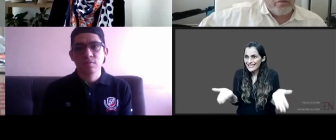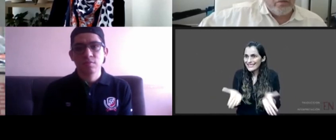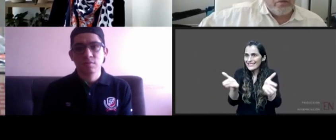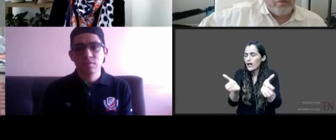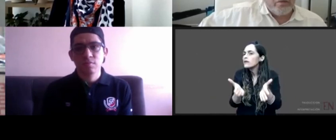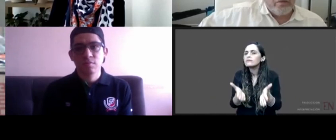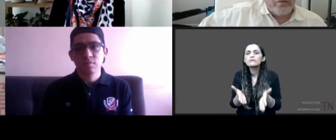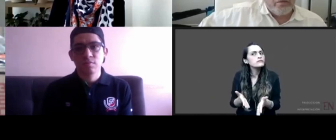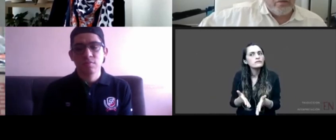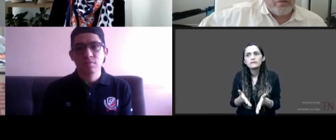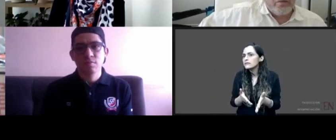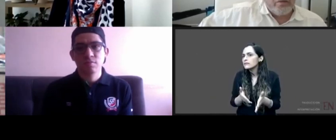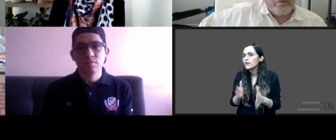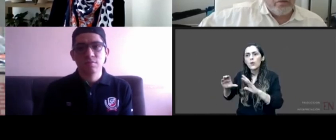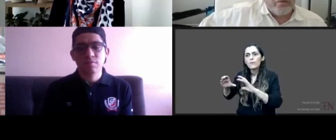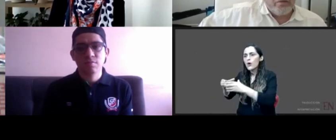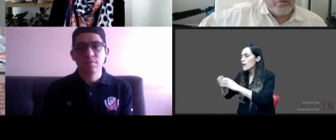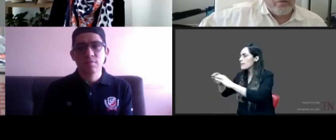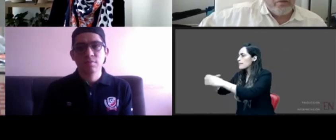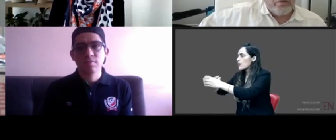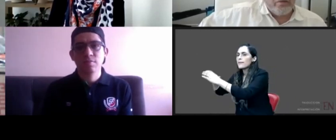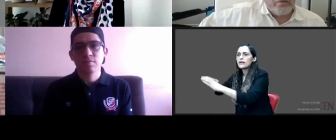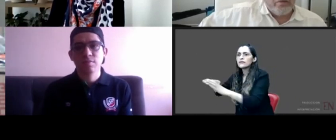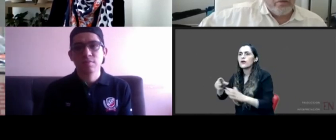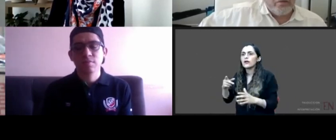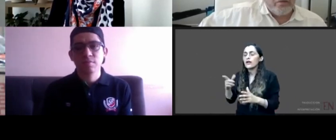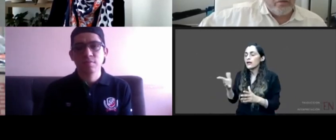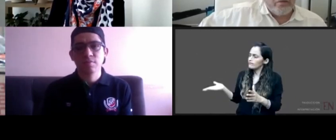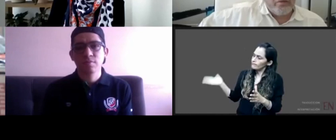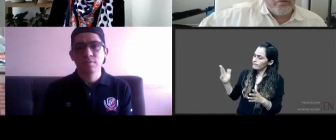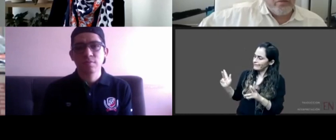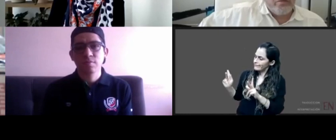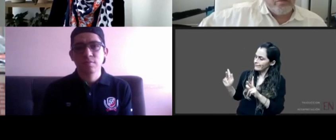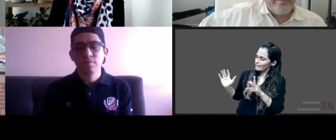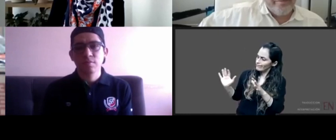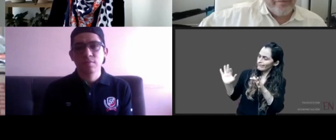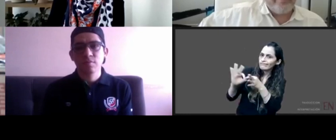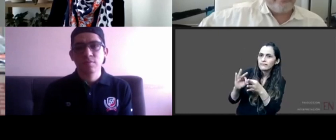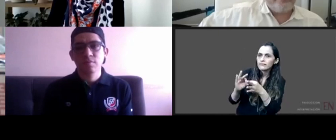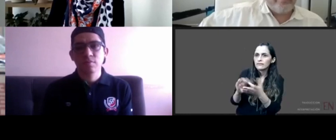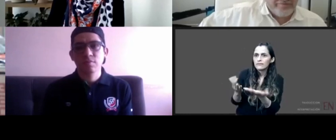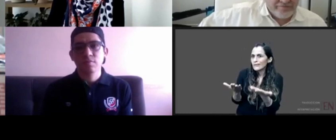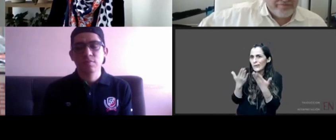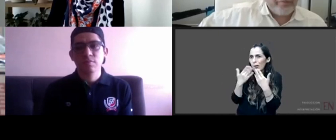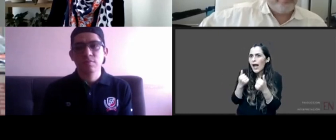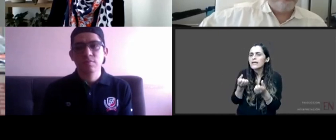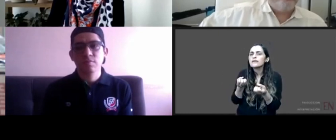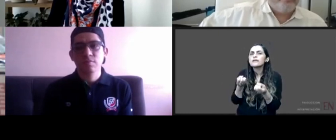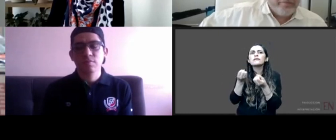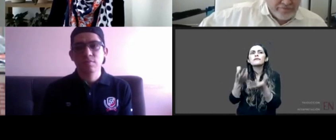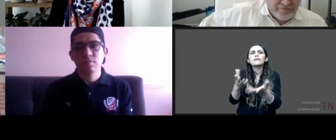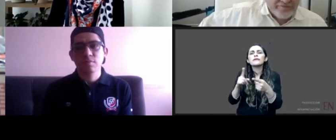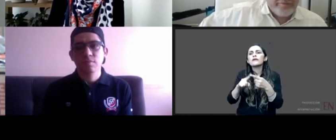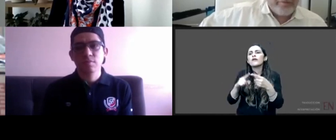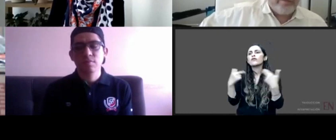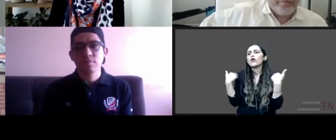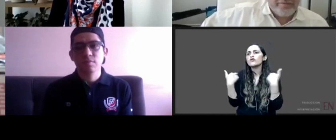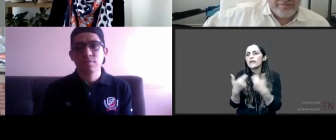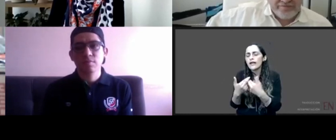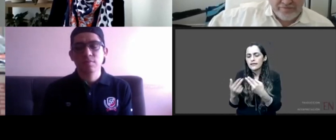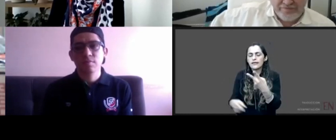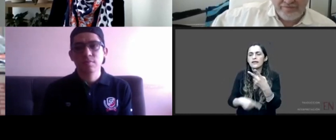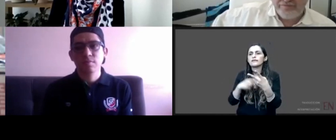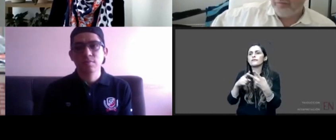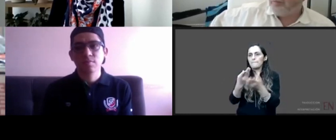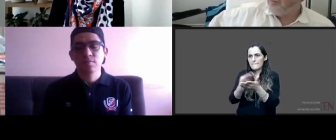esa población, como es el de docentes bilingües, libros en nuestras lenguas indígenas, sistemas de